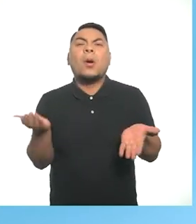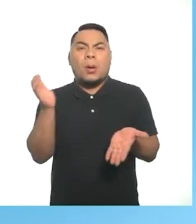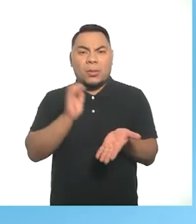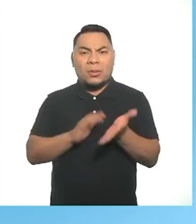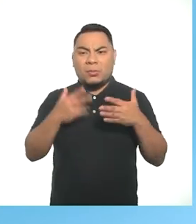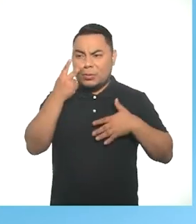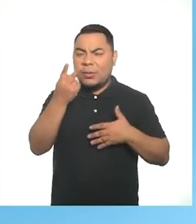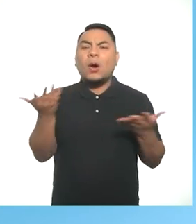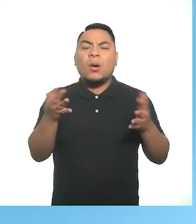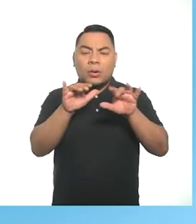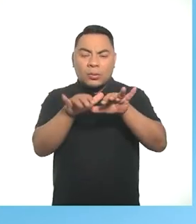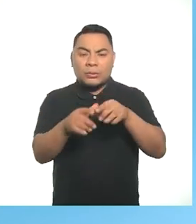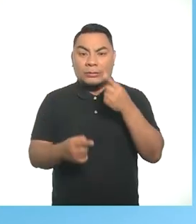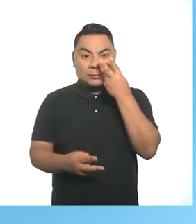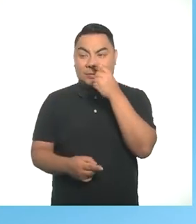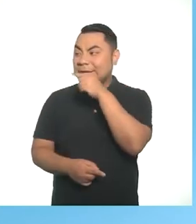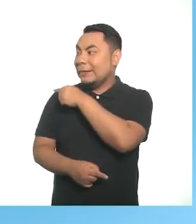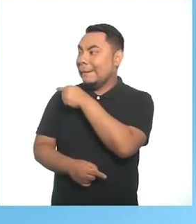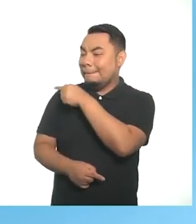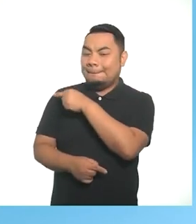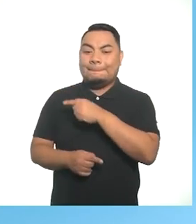lo pueden hacer ingresando a